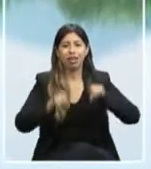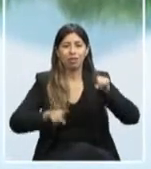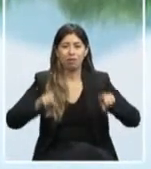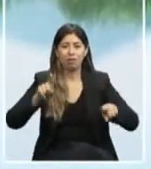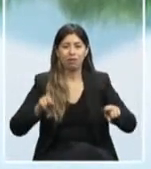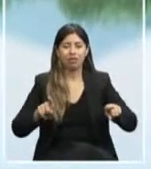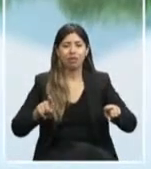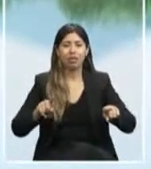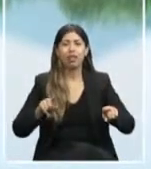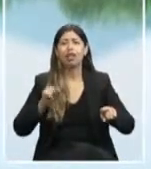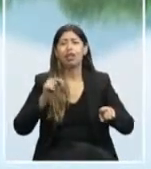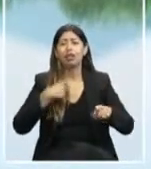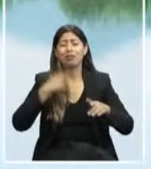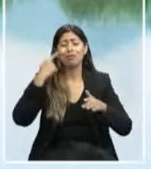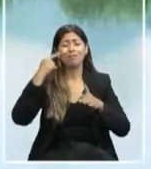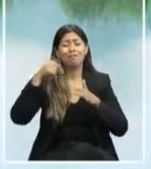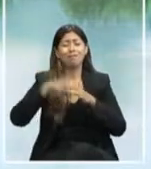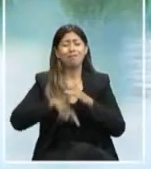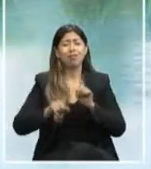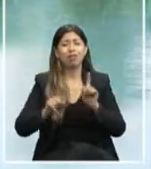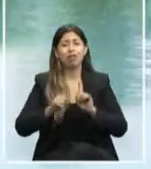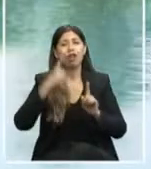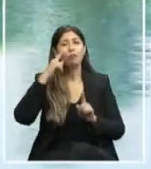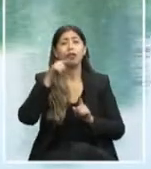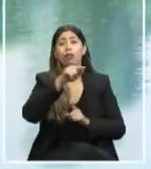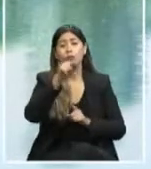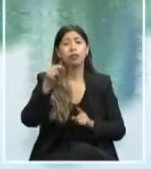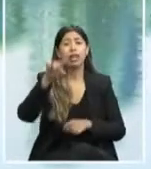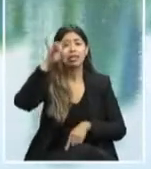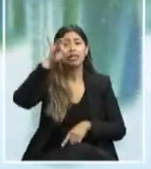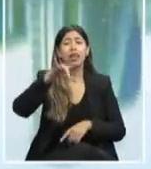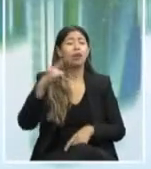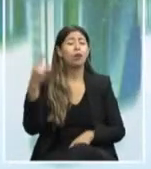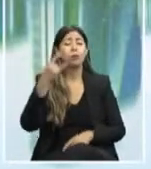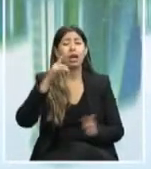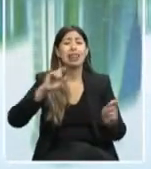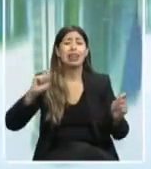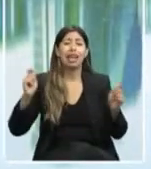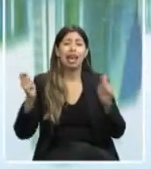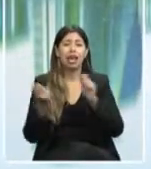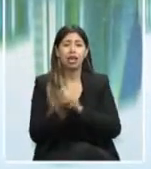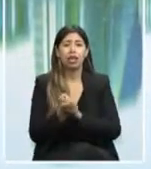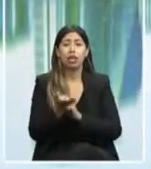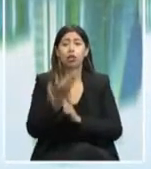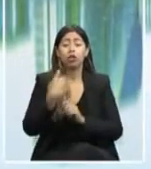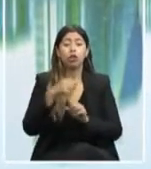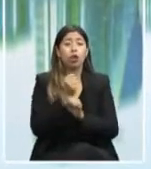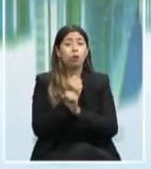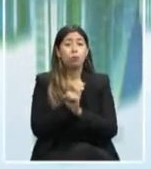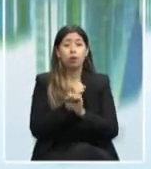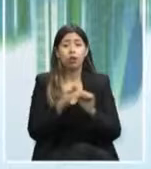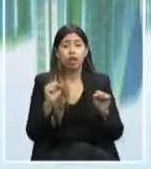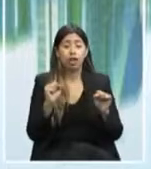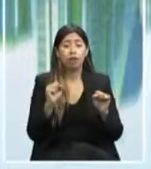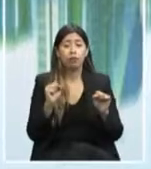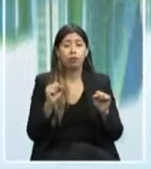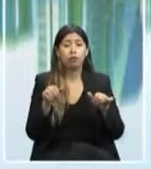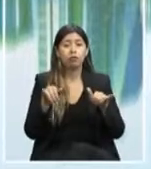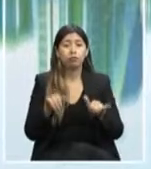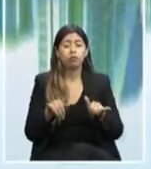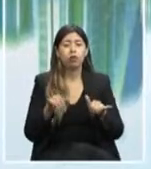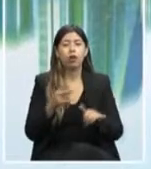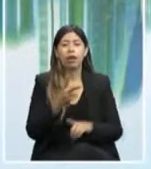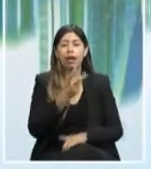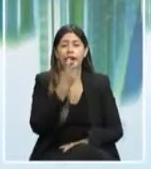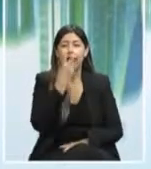ustedes saben que es urgente un llamado al cambio. Si nosotros no logramos estabilizar la emisión de gases